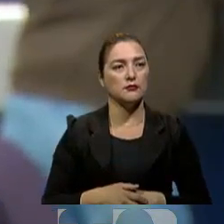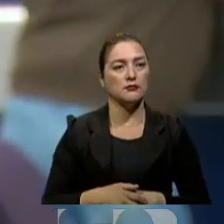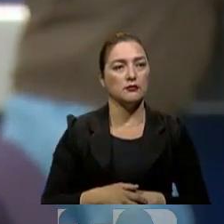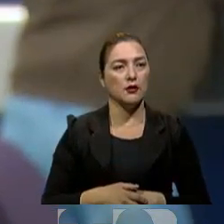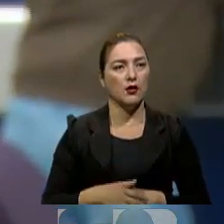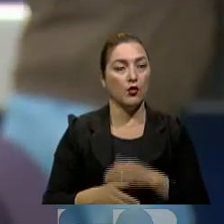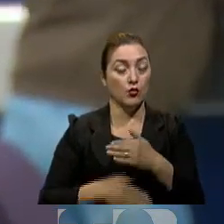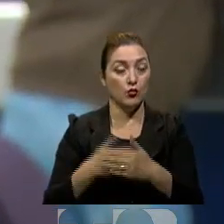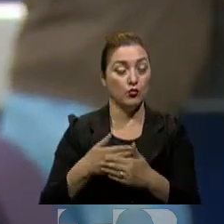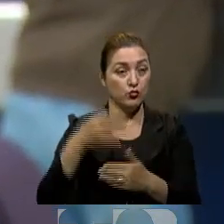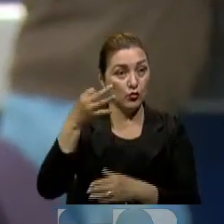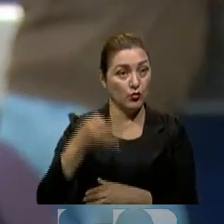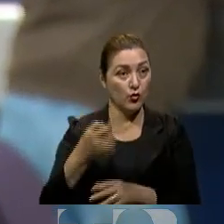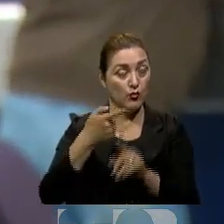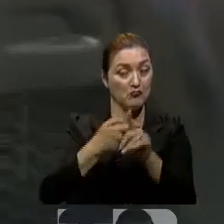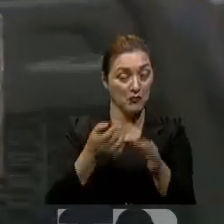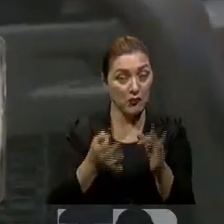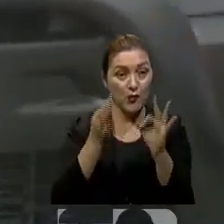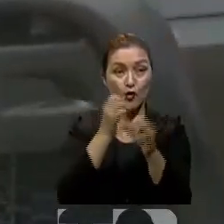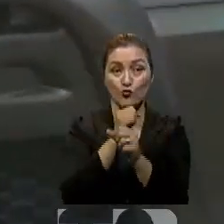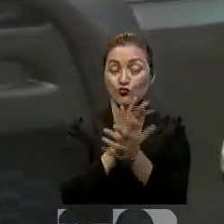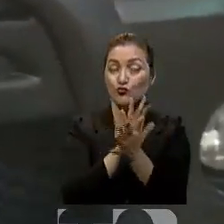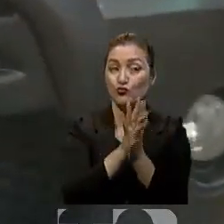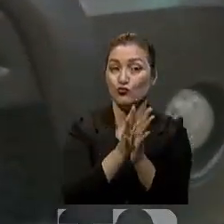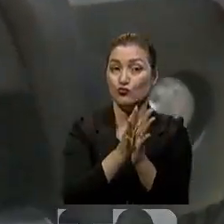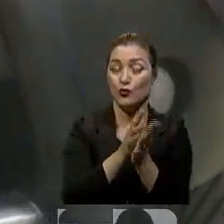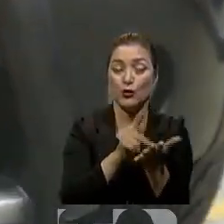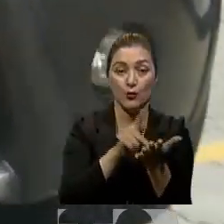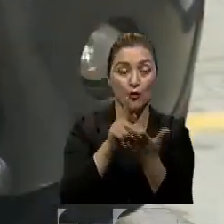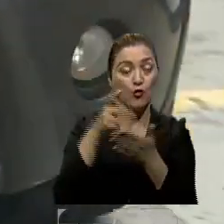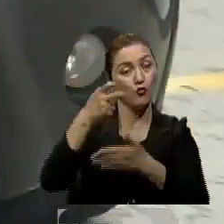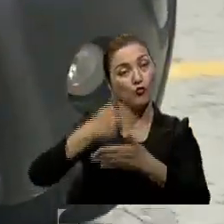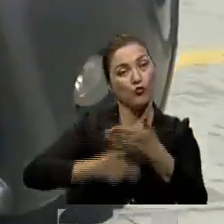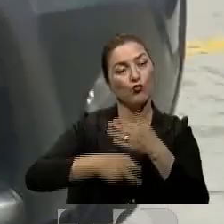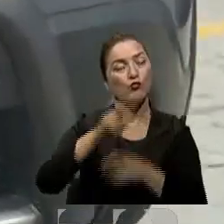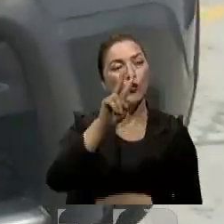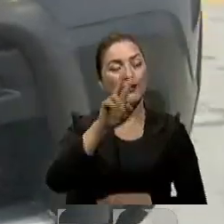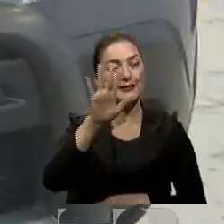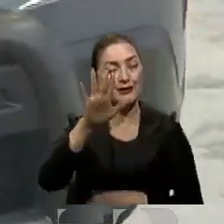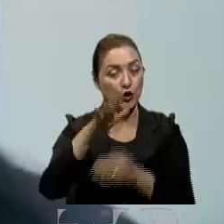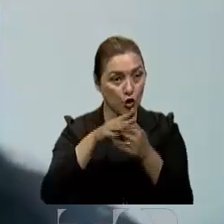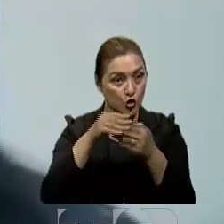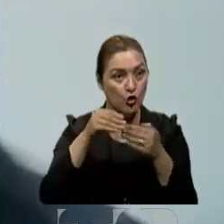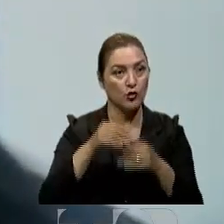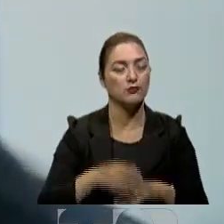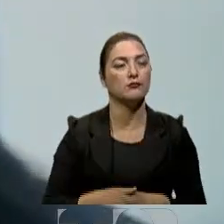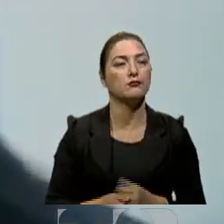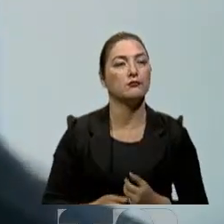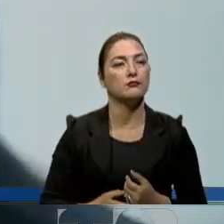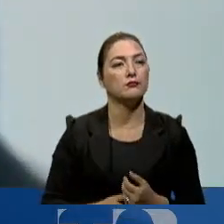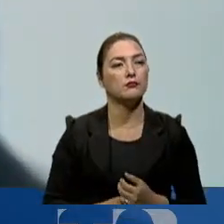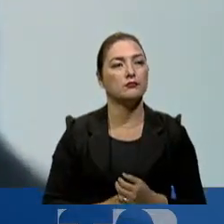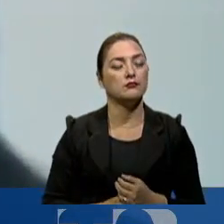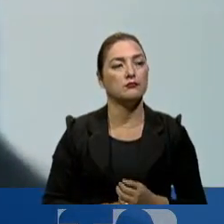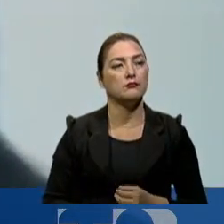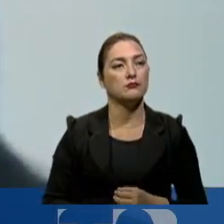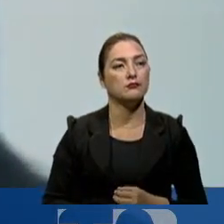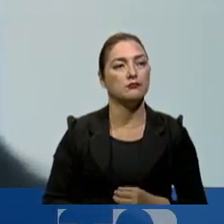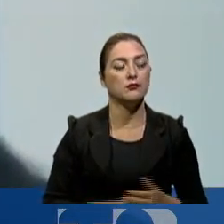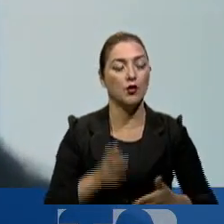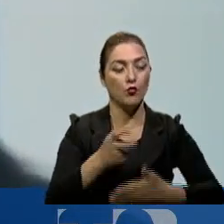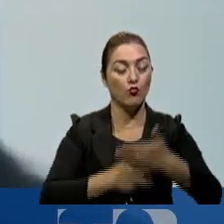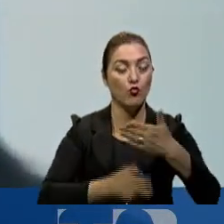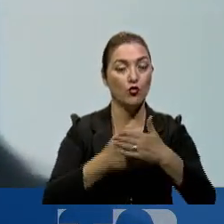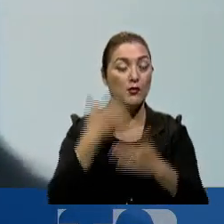con este proceso en febrero y no lo hicieron, deberán pagar una multa de $25. Se aplica una multa que se denomina multa